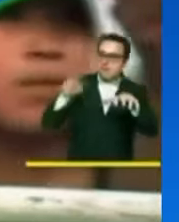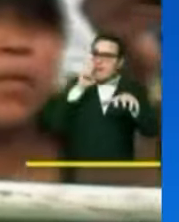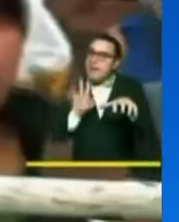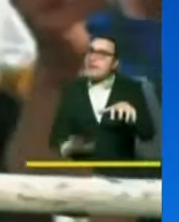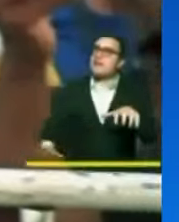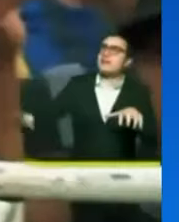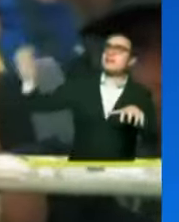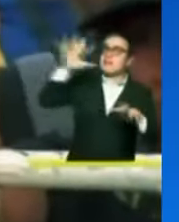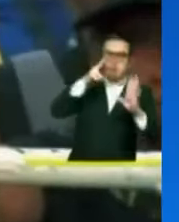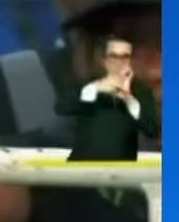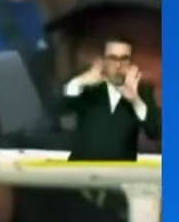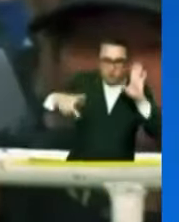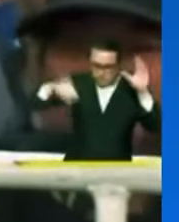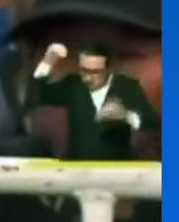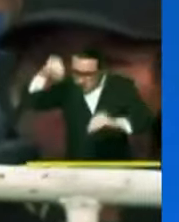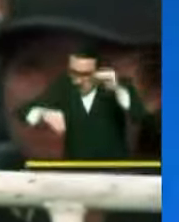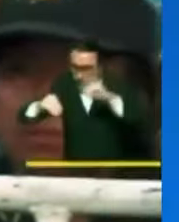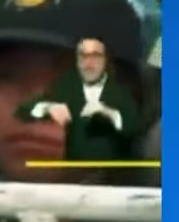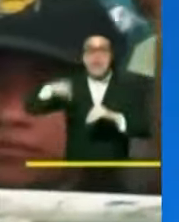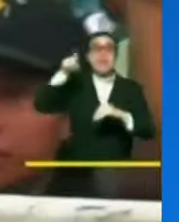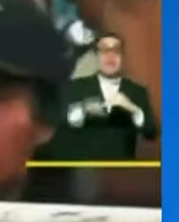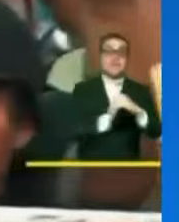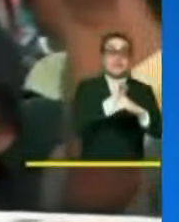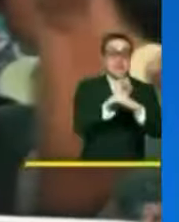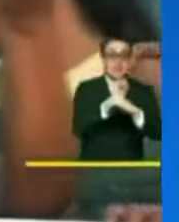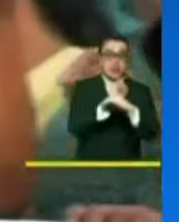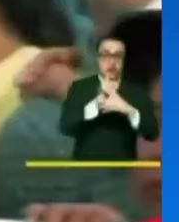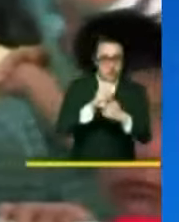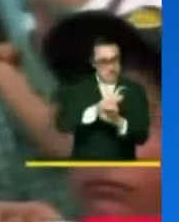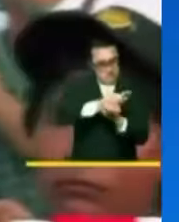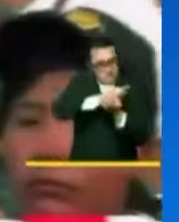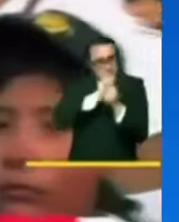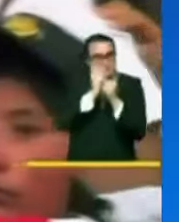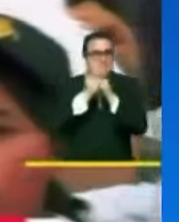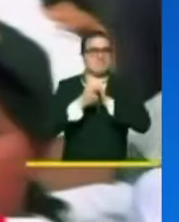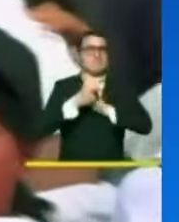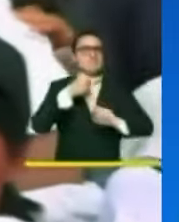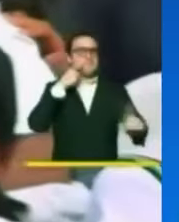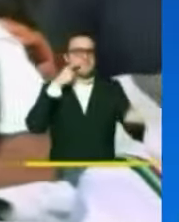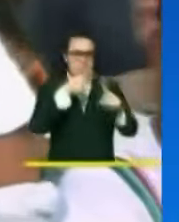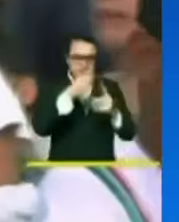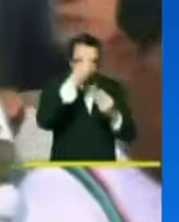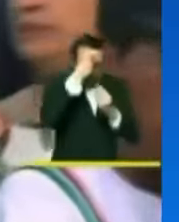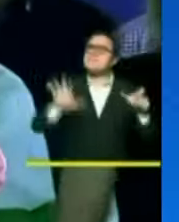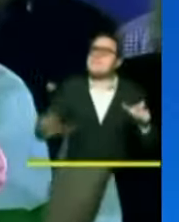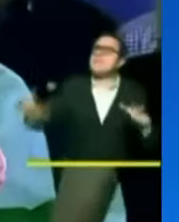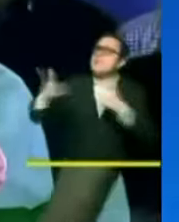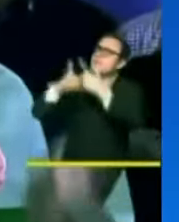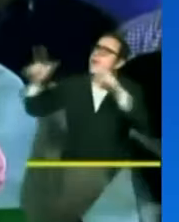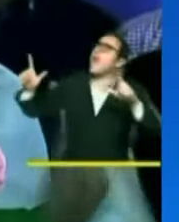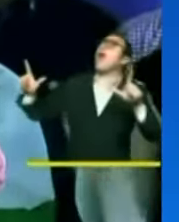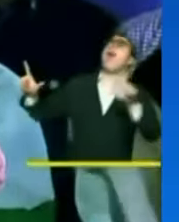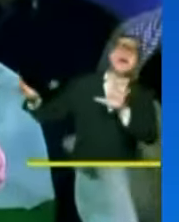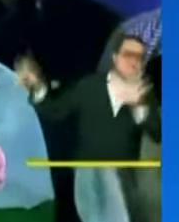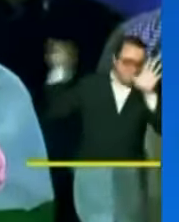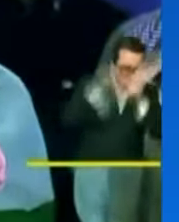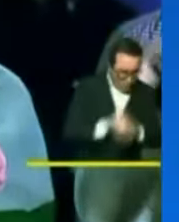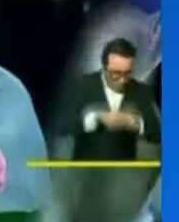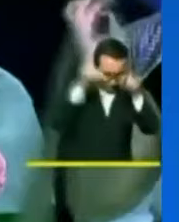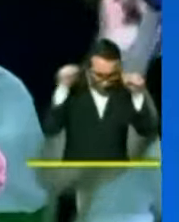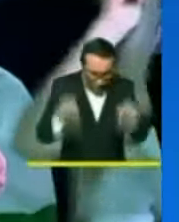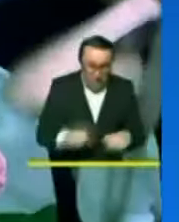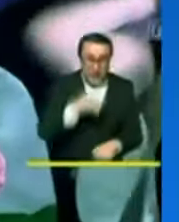la agenda pública y en el discurso público un tema un distractor y un elemento absolutamente